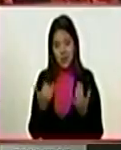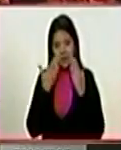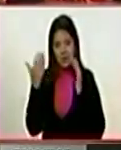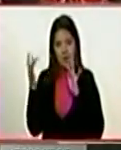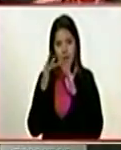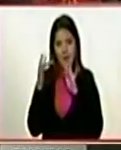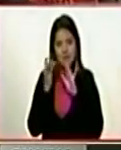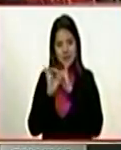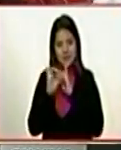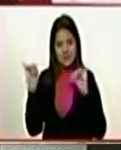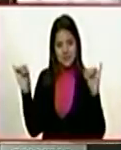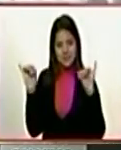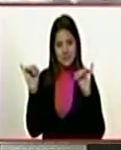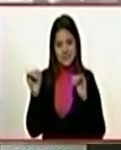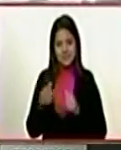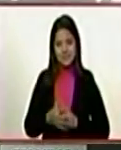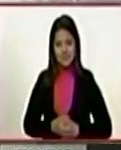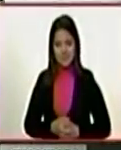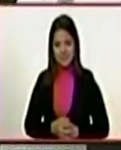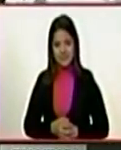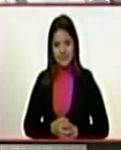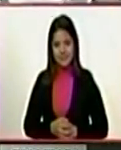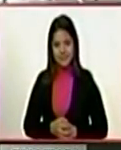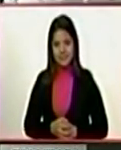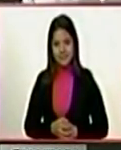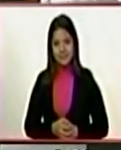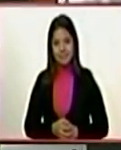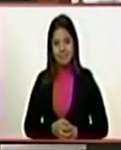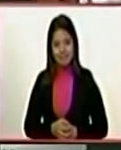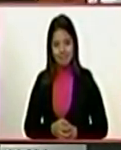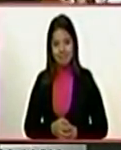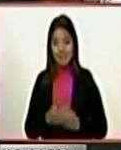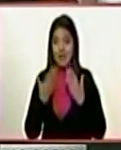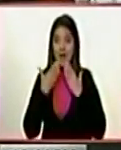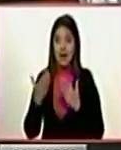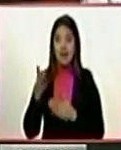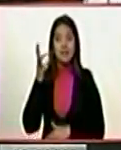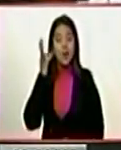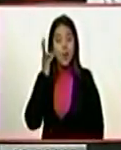contacto al estudio. Adelante. Bien, muchísimas gracias a nuestra compañera Ley.